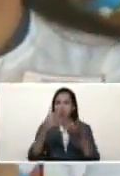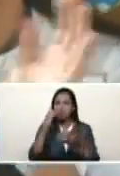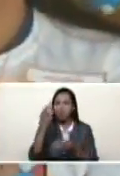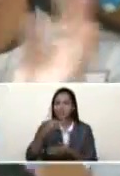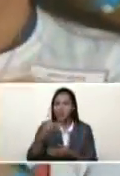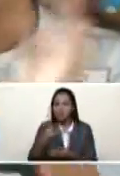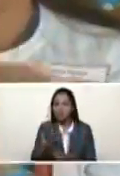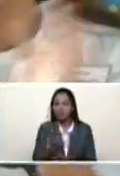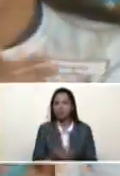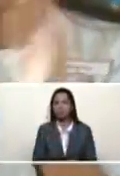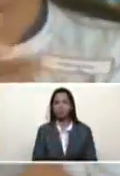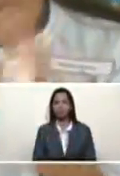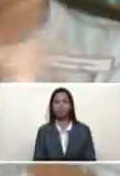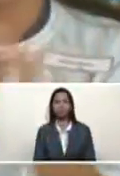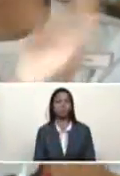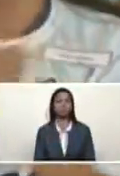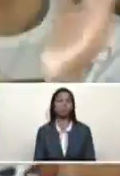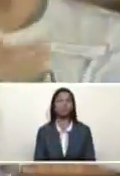verdadera.